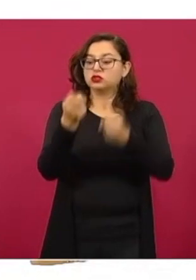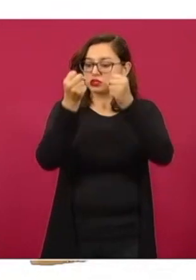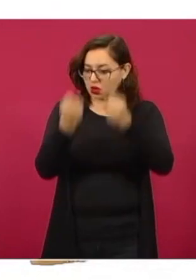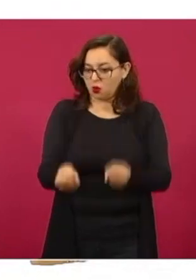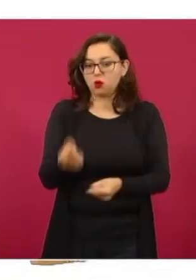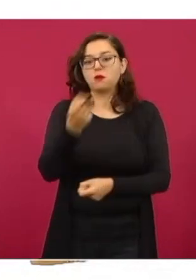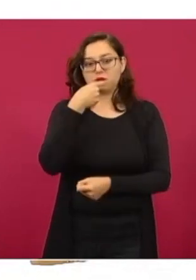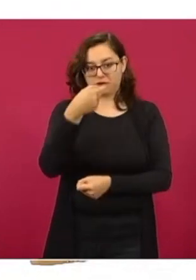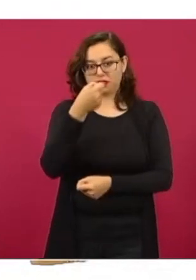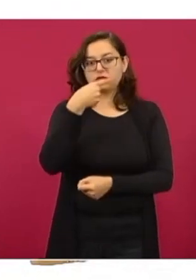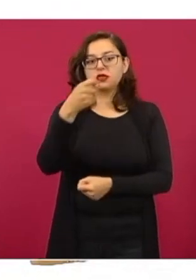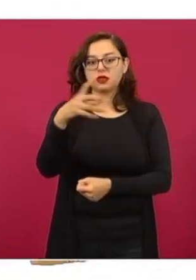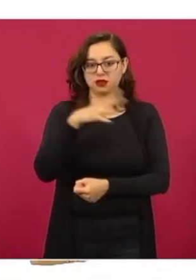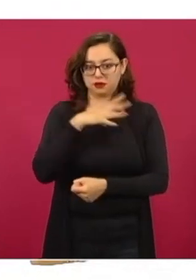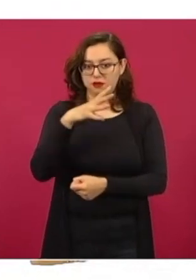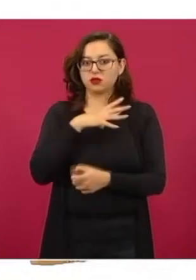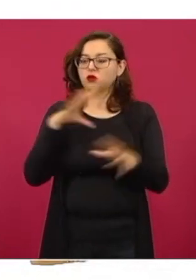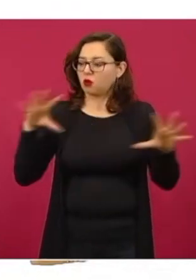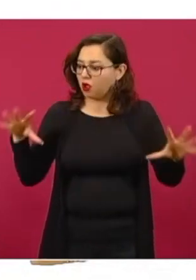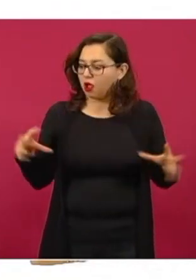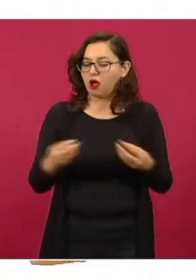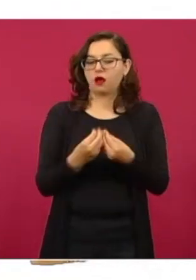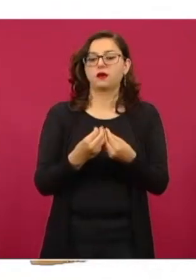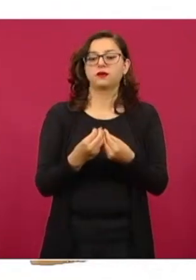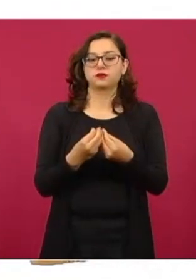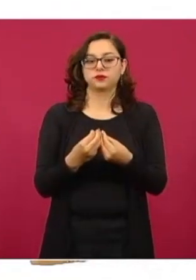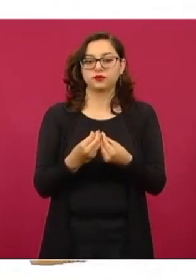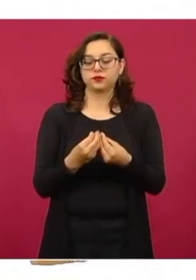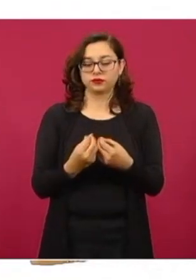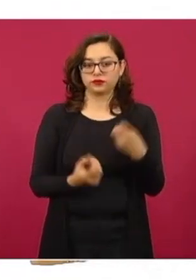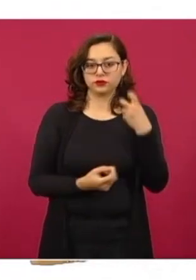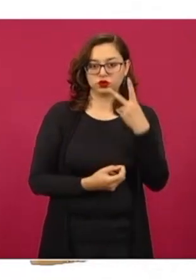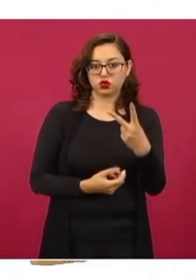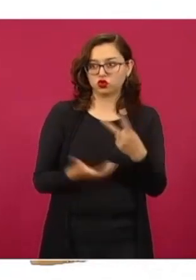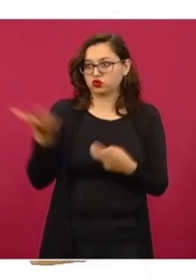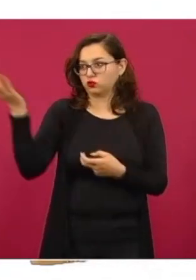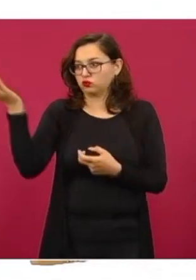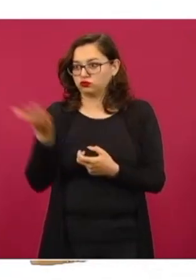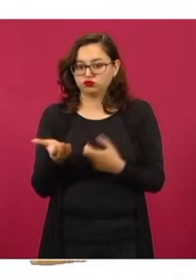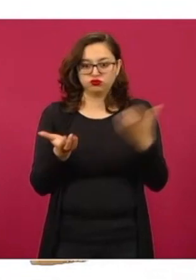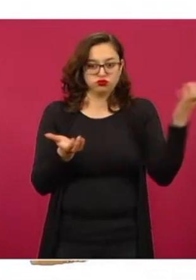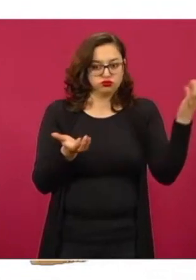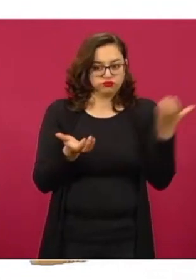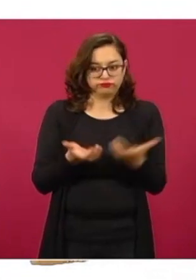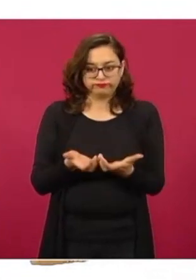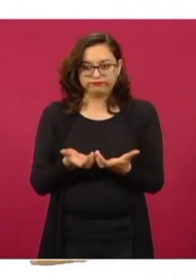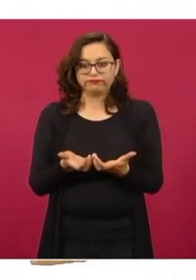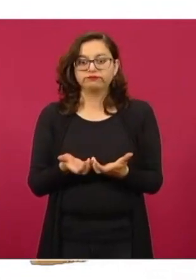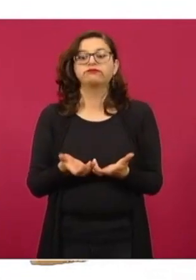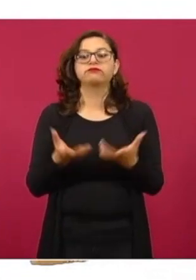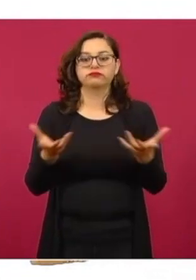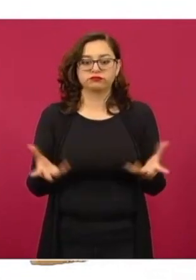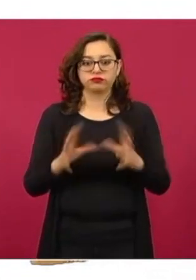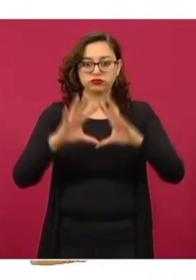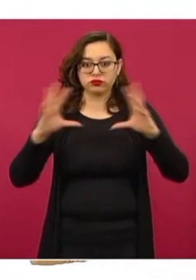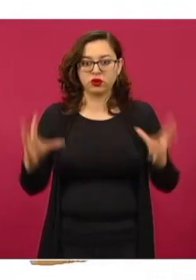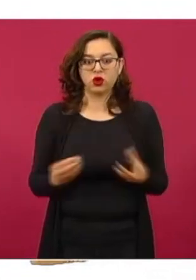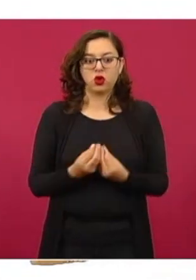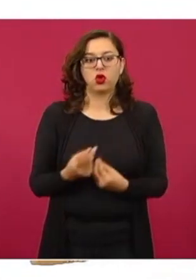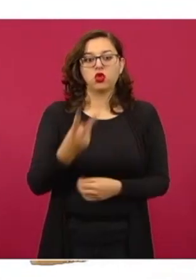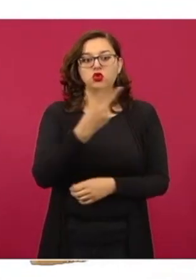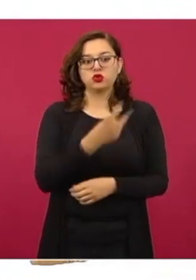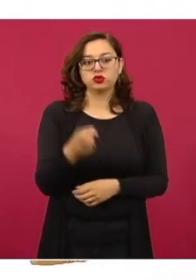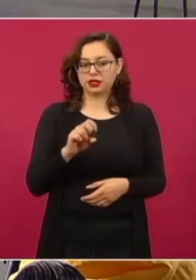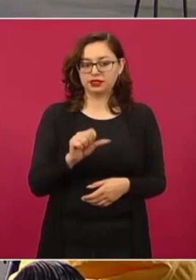se ensambla en esa forma y en conjunto como ustedes pueden ver que están en este camino 288 millones